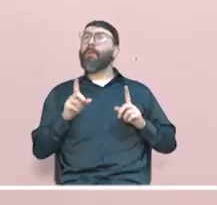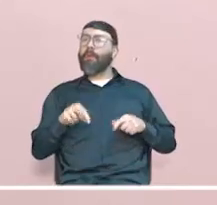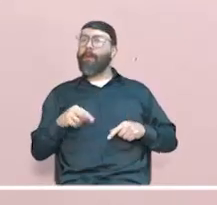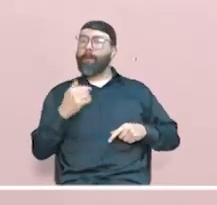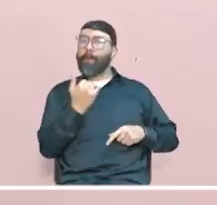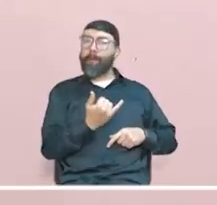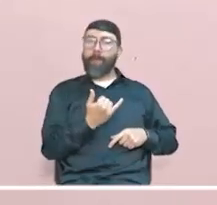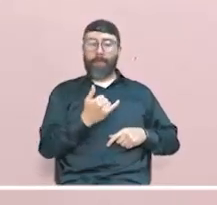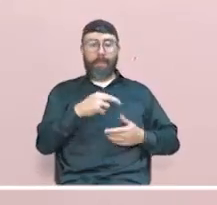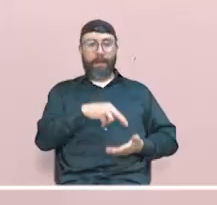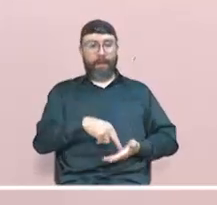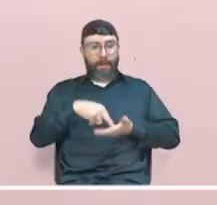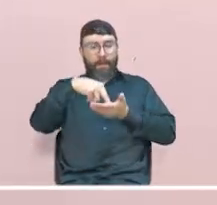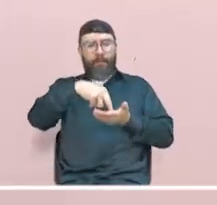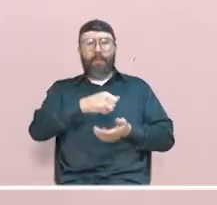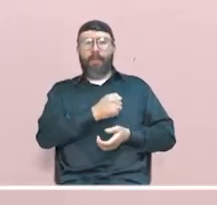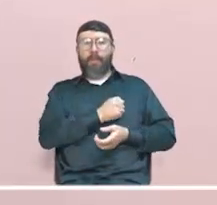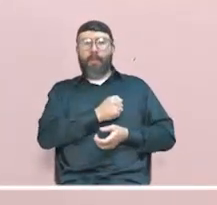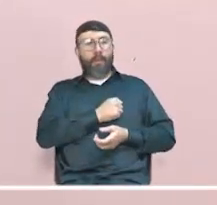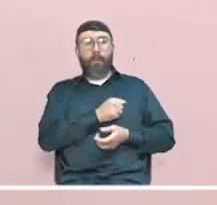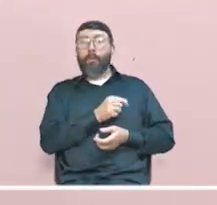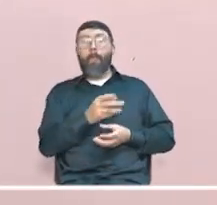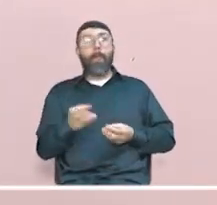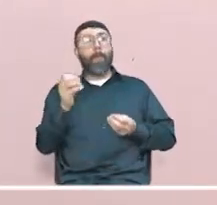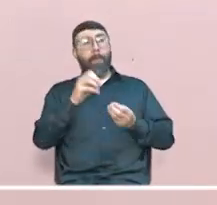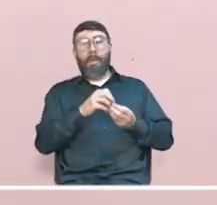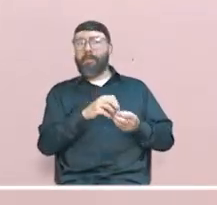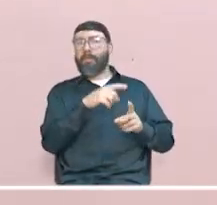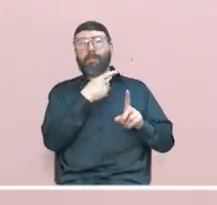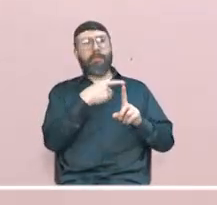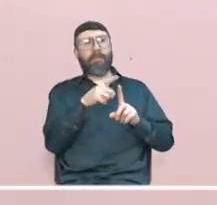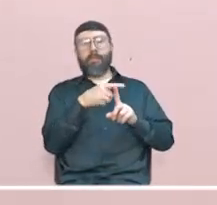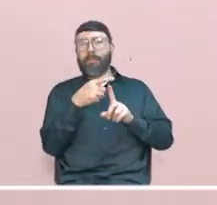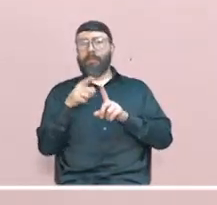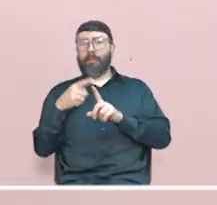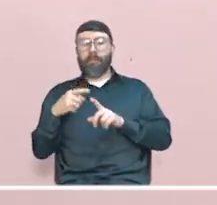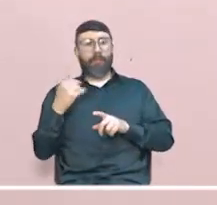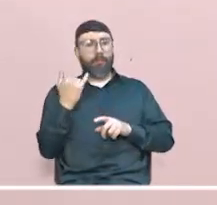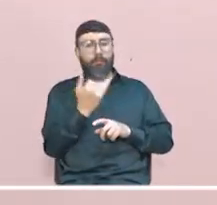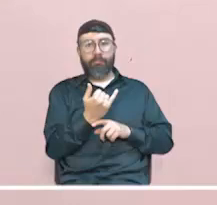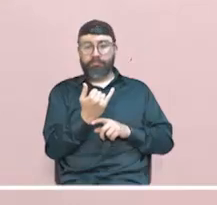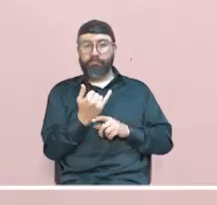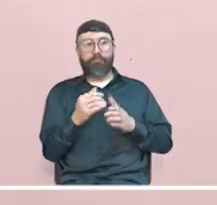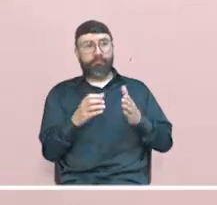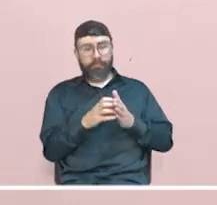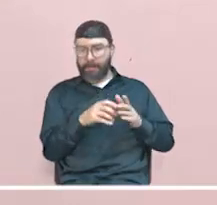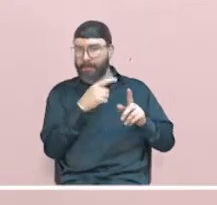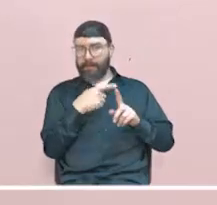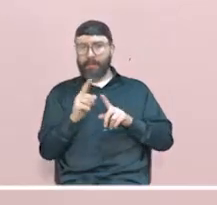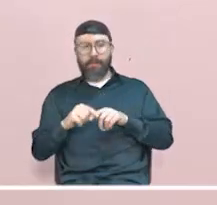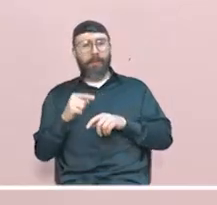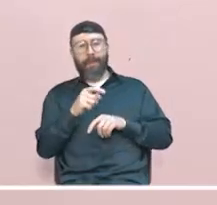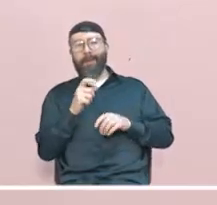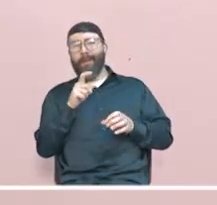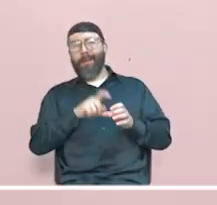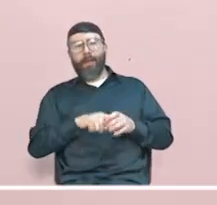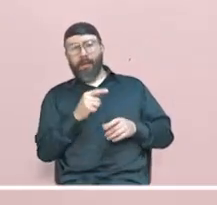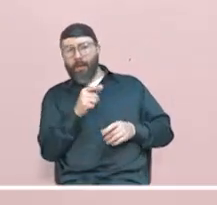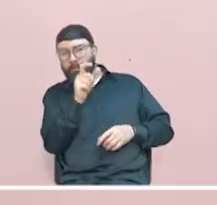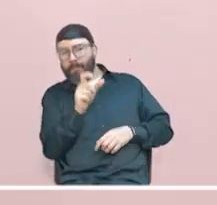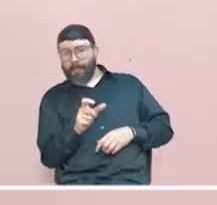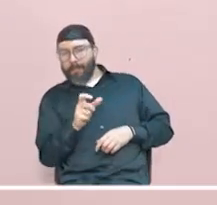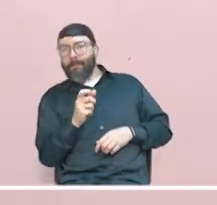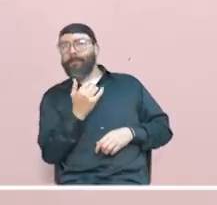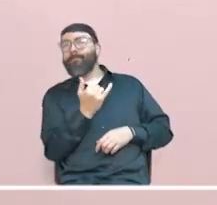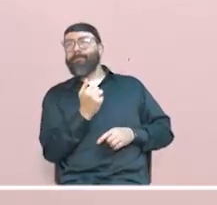rehabilitación cardíaca aparecen muchas otras facetas, digamos, frente a lo que llevó a la persona